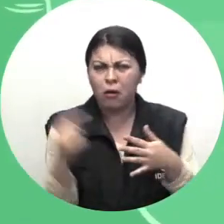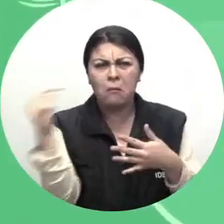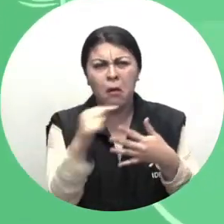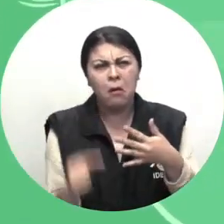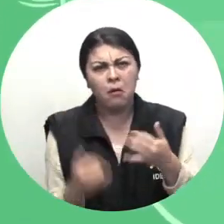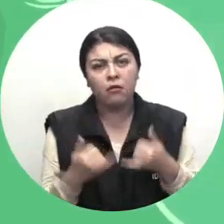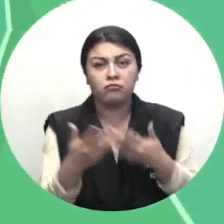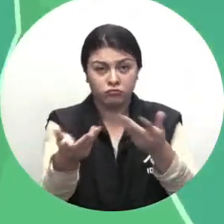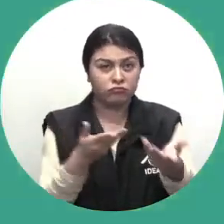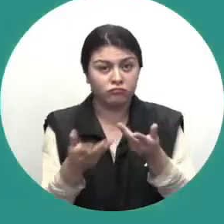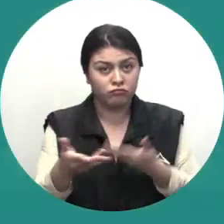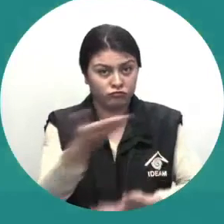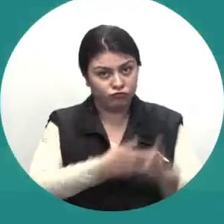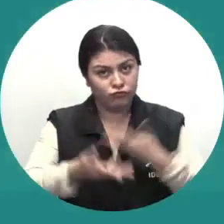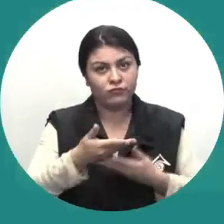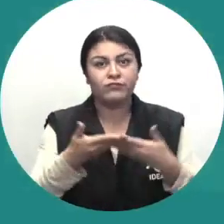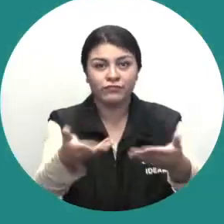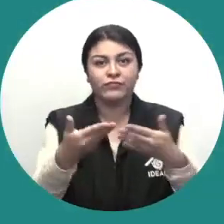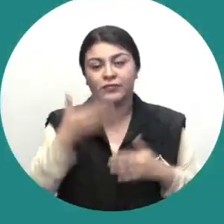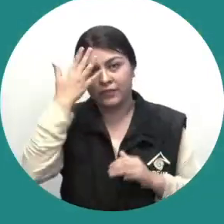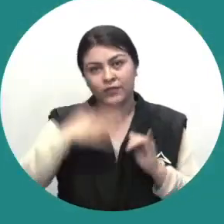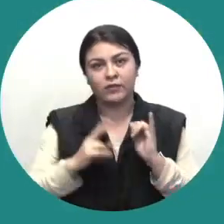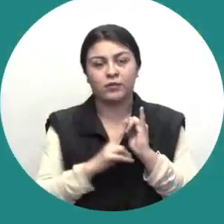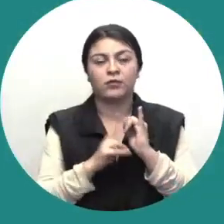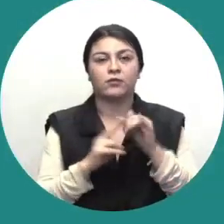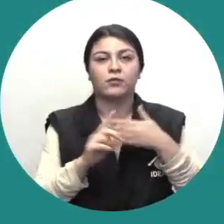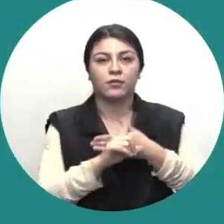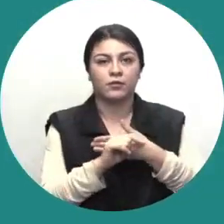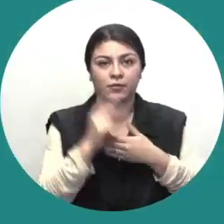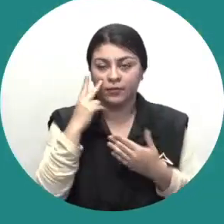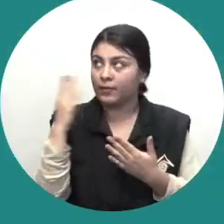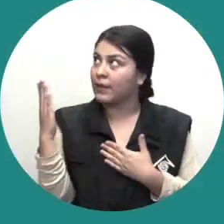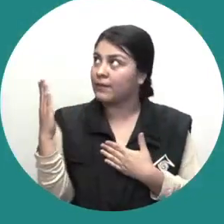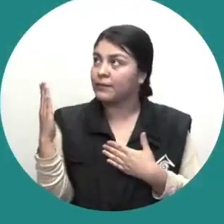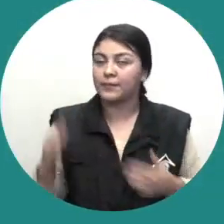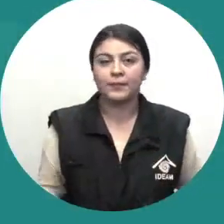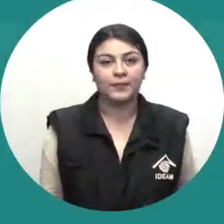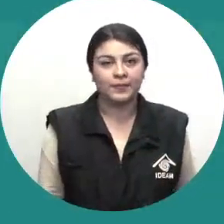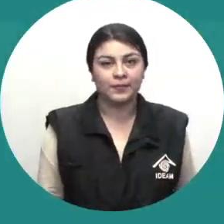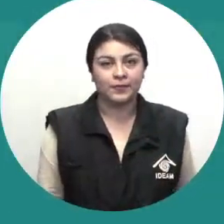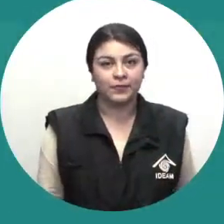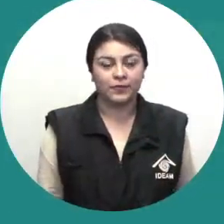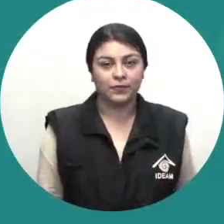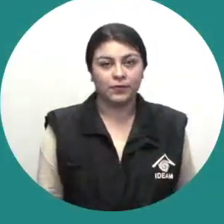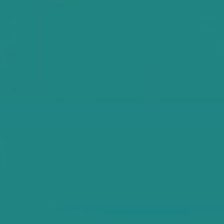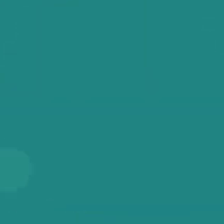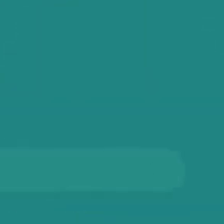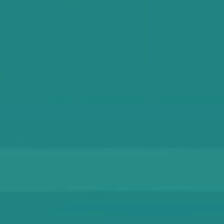recomendaciones y muchas opciones de interacción. Síganos a través de nuestras redes sociales.